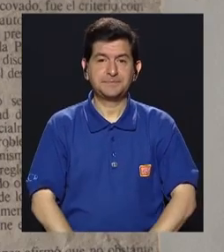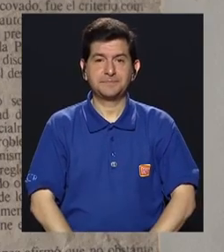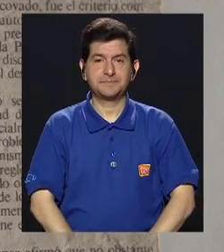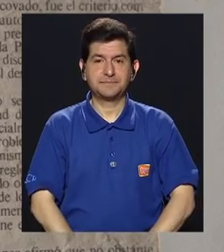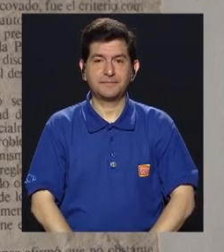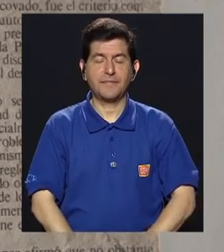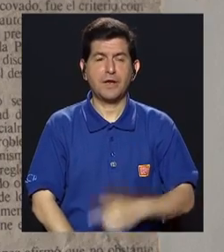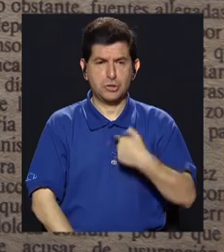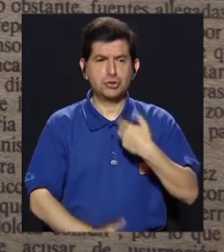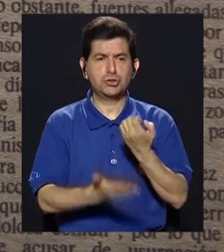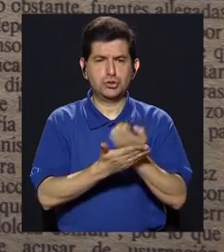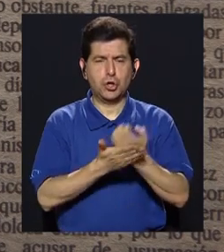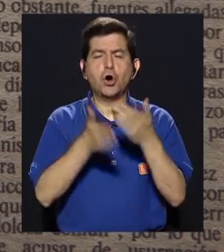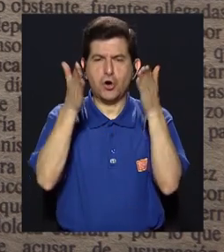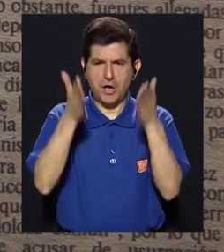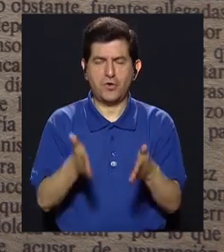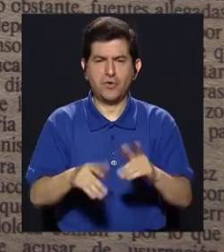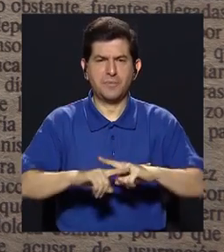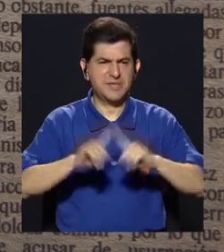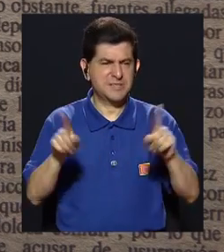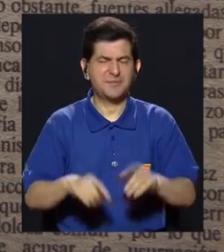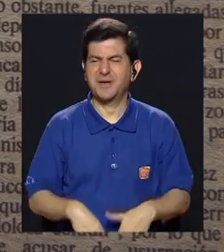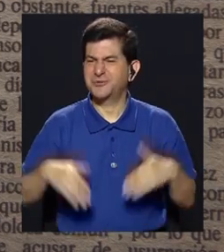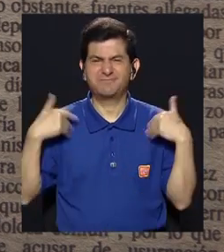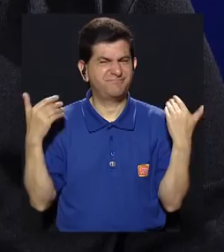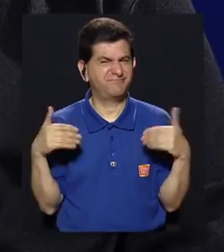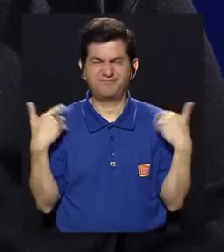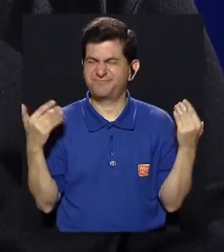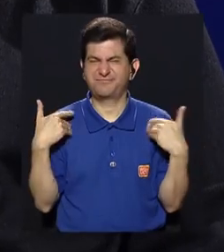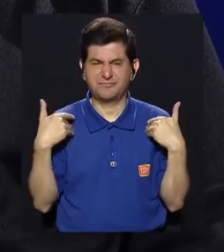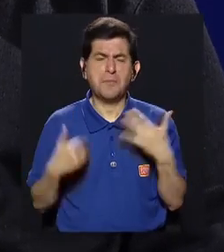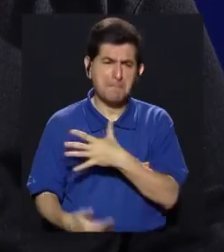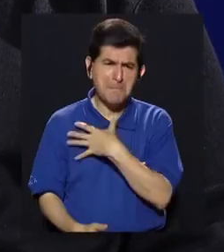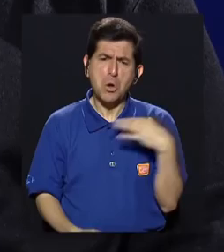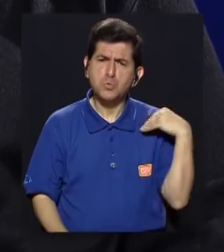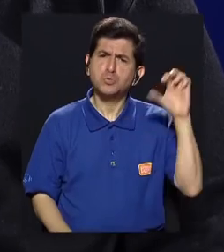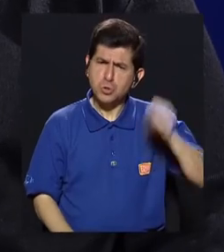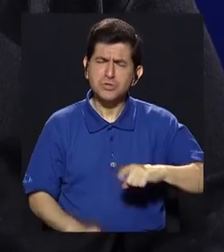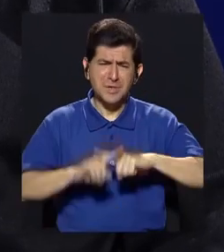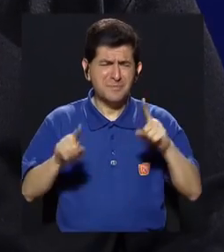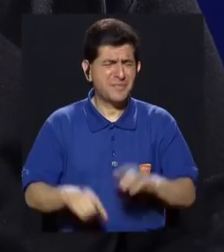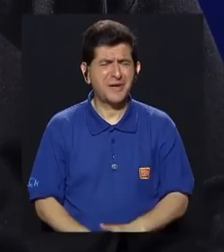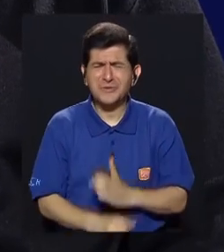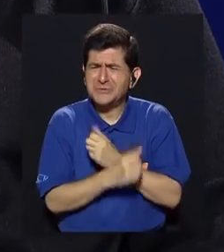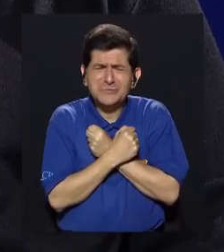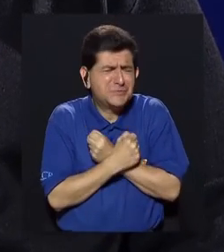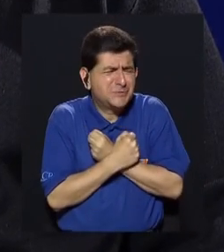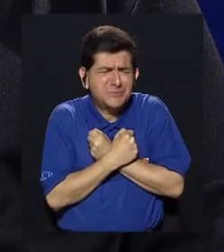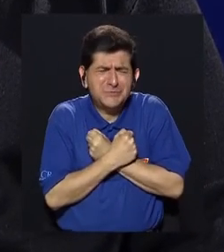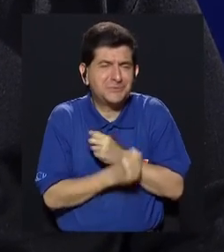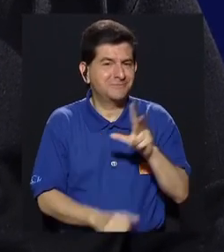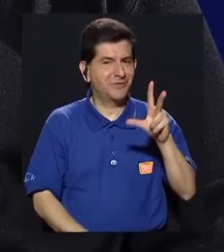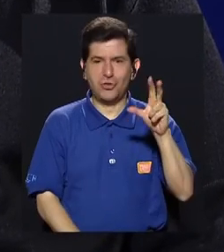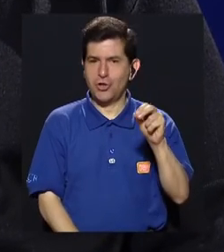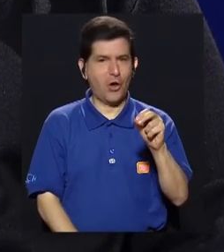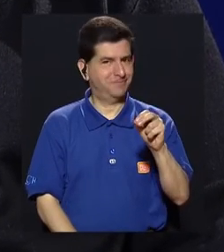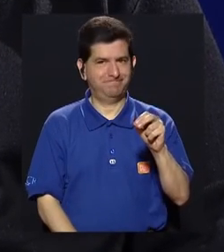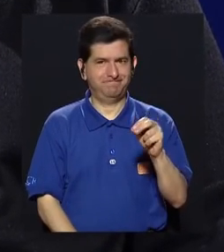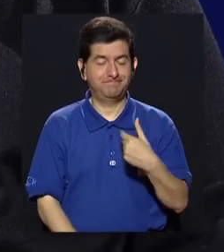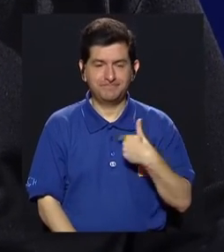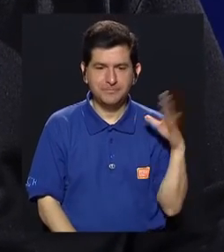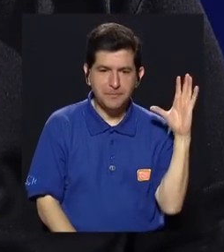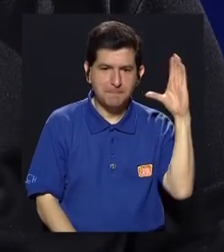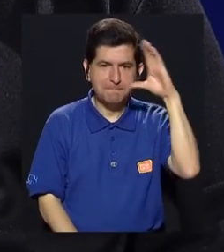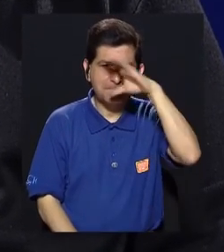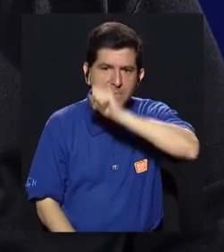llega normalmente de las personas que se dedican a esa actividad bueno la primera era economista pero